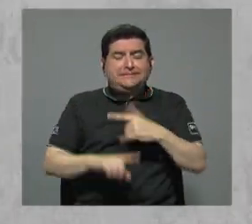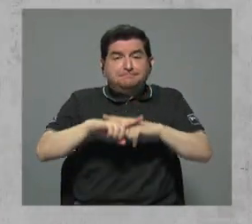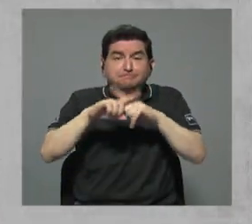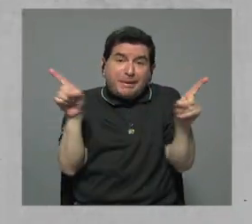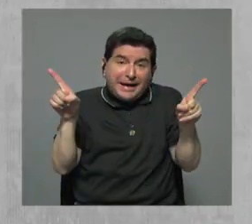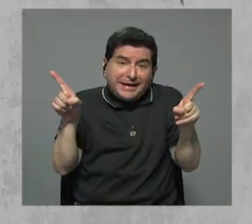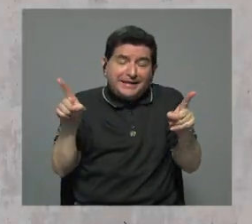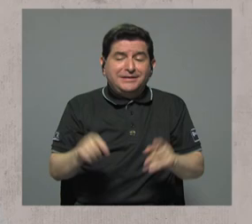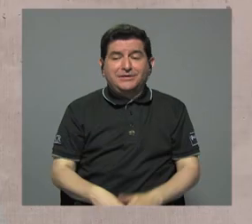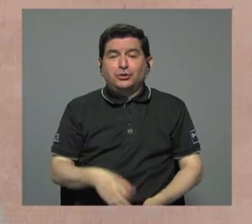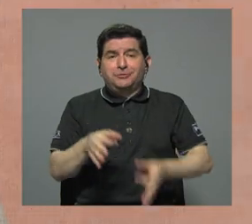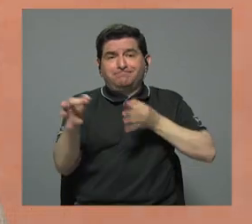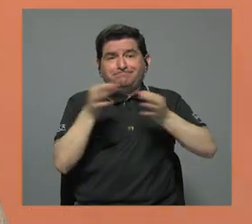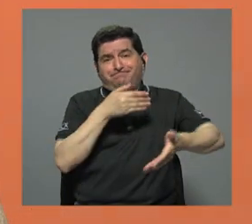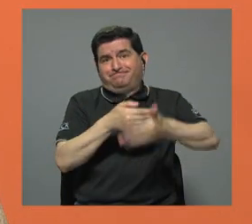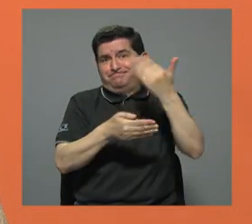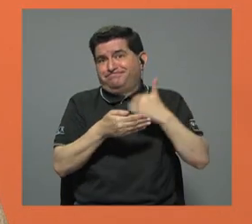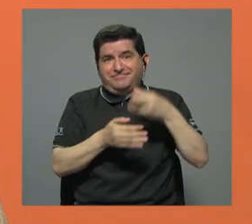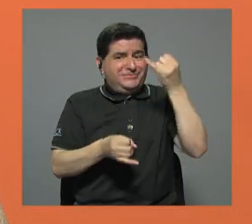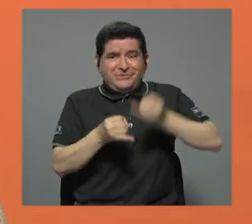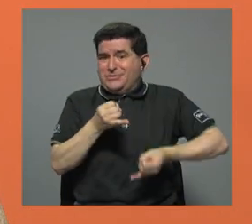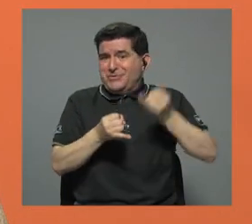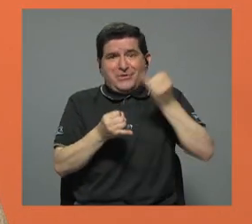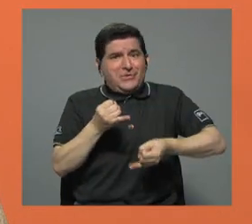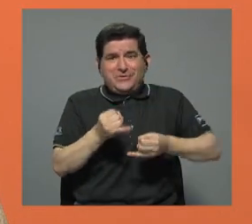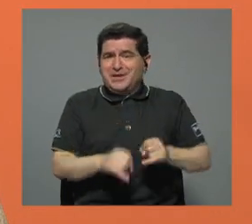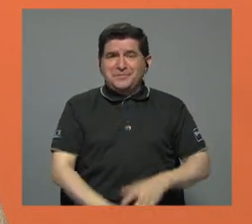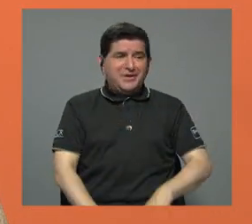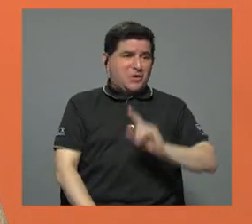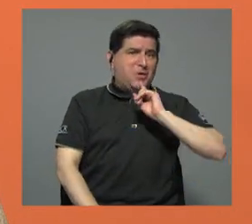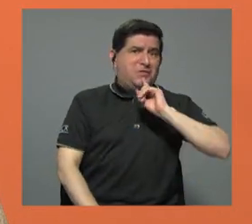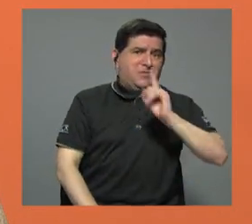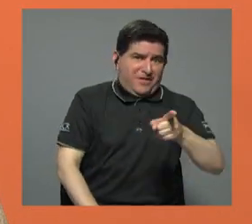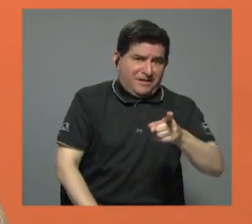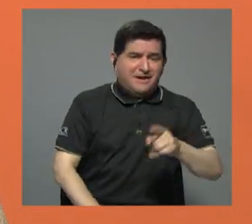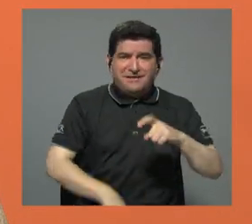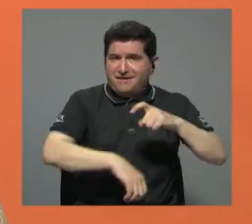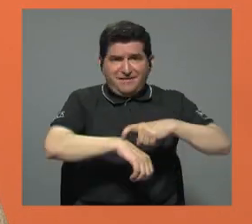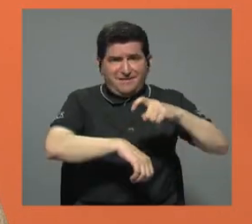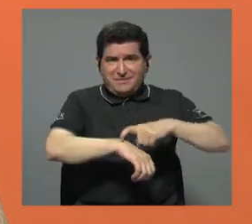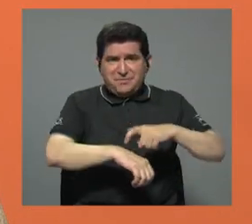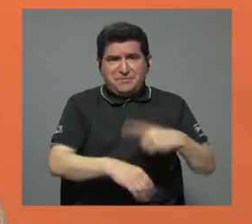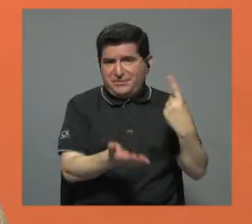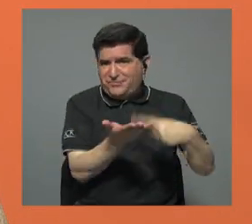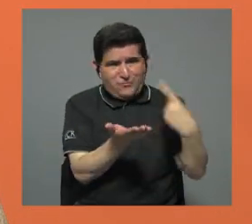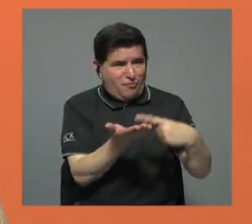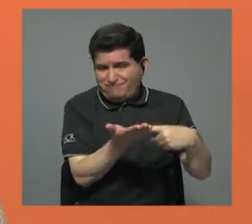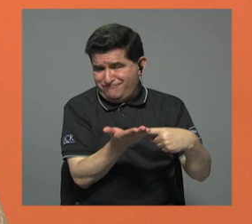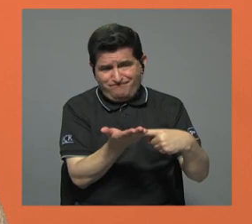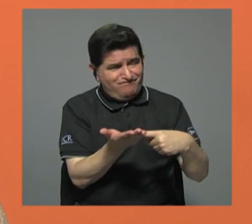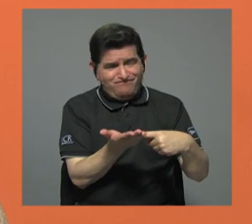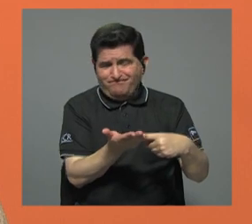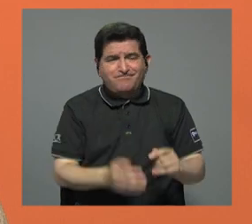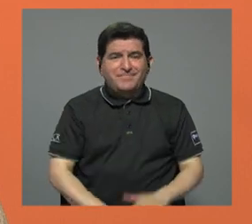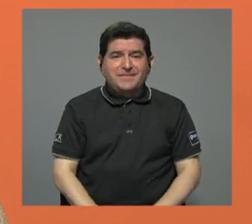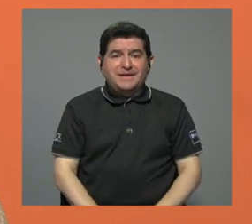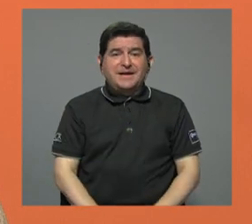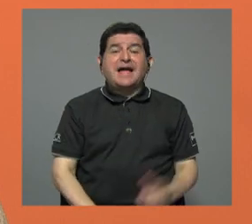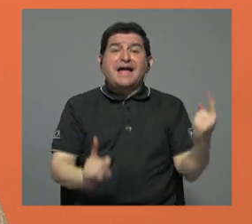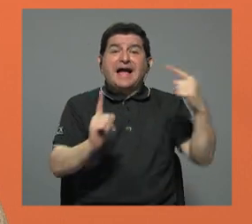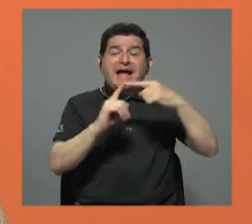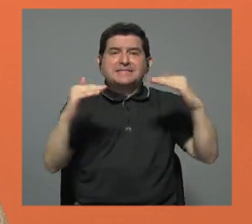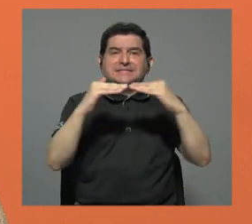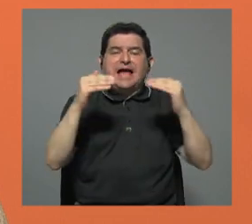como decíamos no acabo digamos con estas declaraciones en la polémica sino que también él llegó a